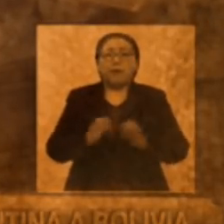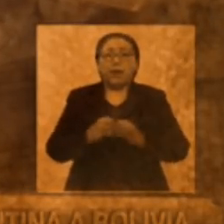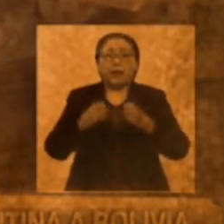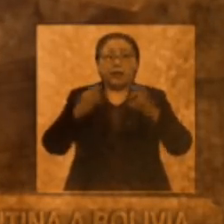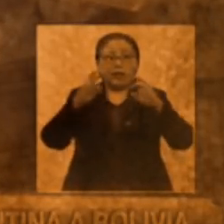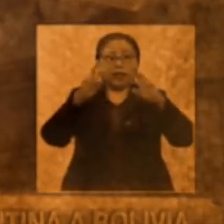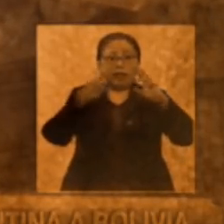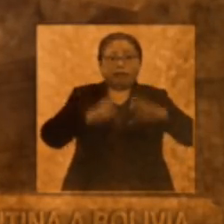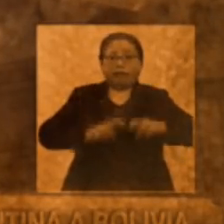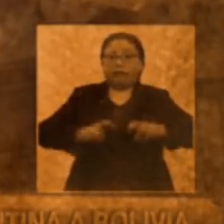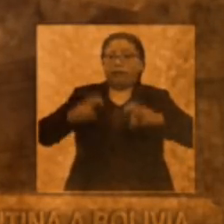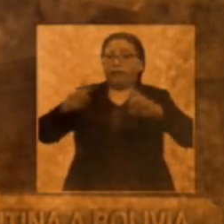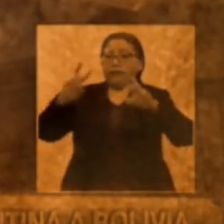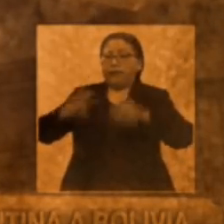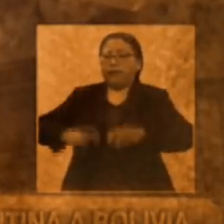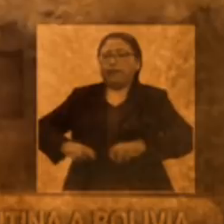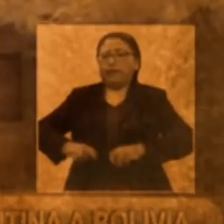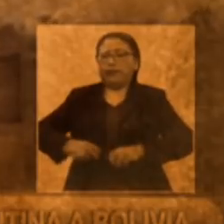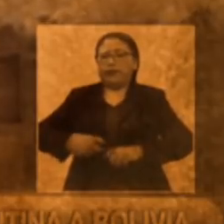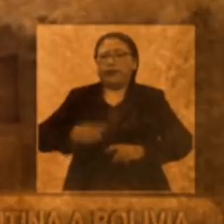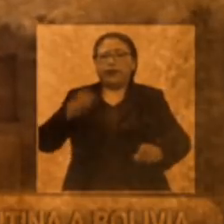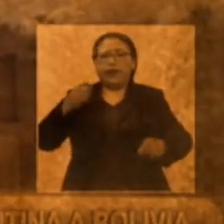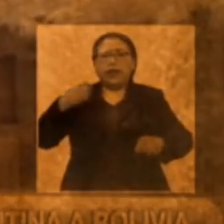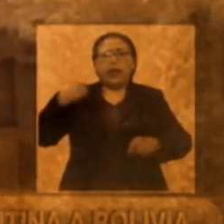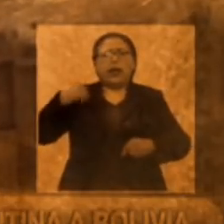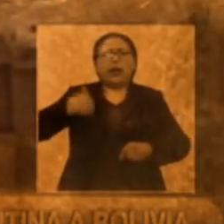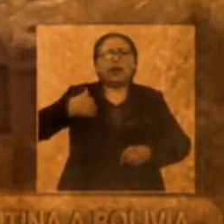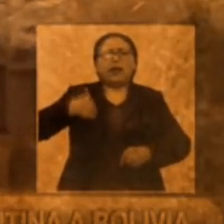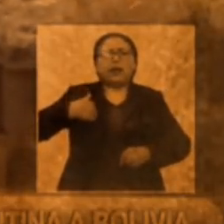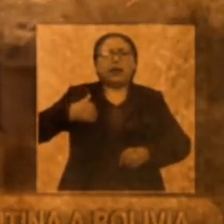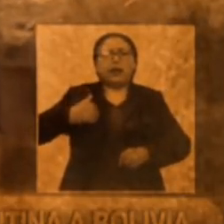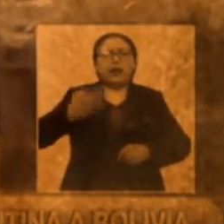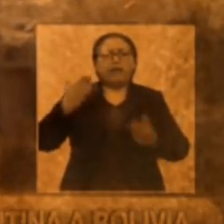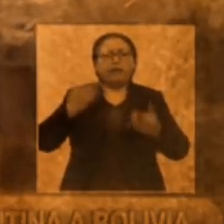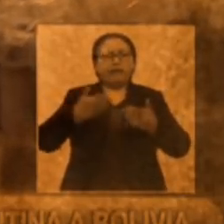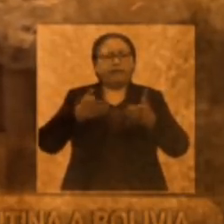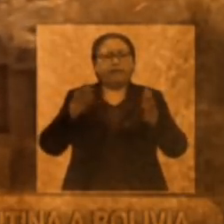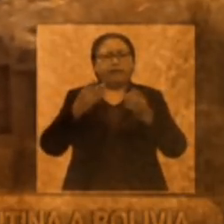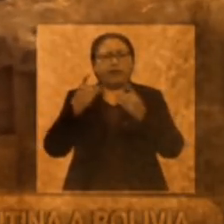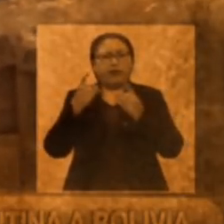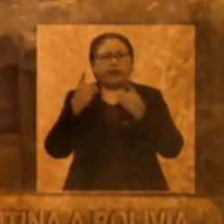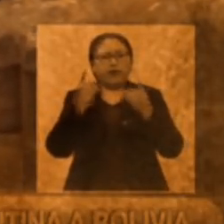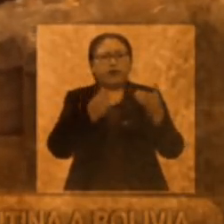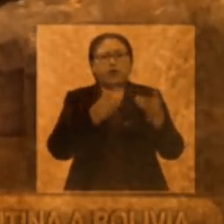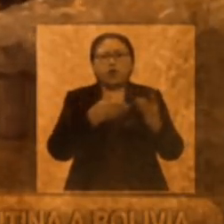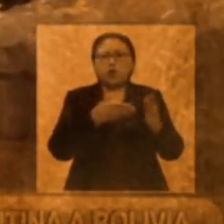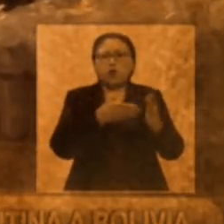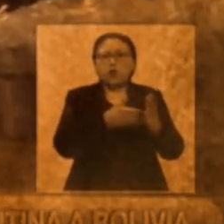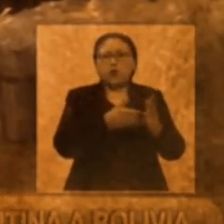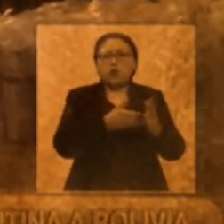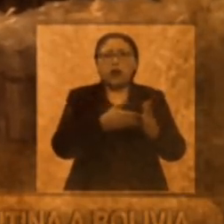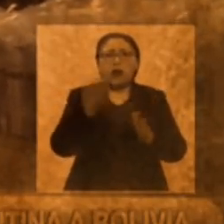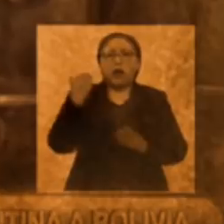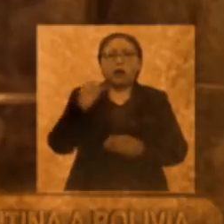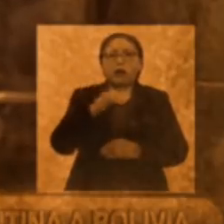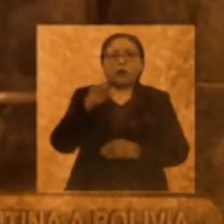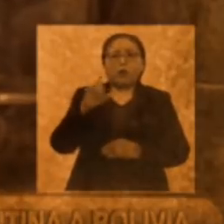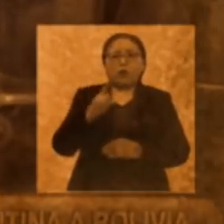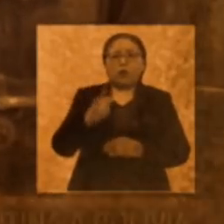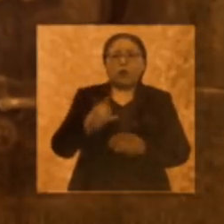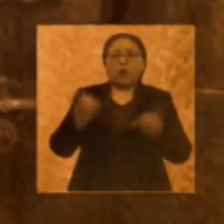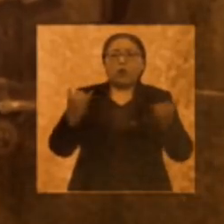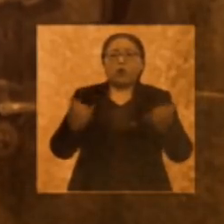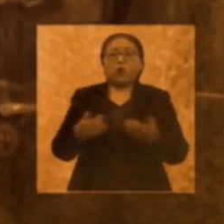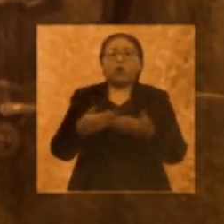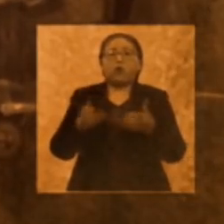al exembajador Normando Álvarez reveló el envío de material al gobierno de Áñez. Ecuador, en el gobierno de Lenín Moreno,